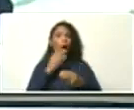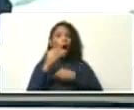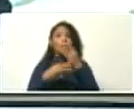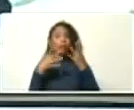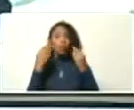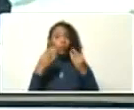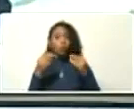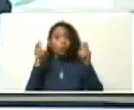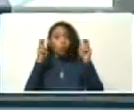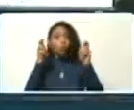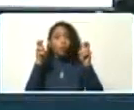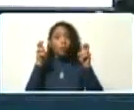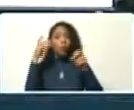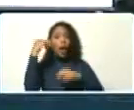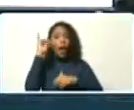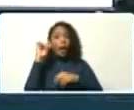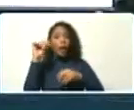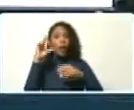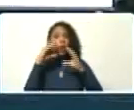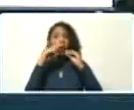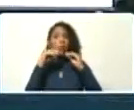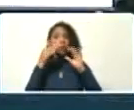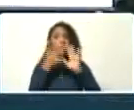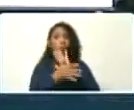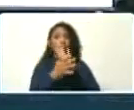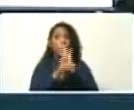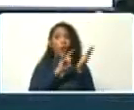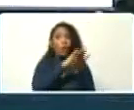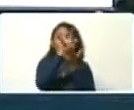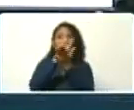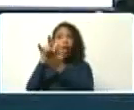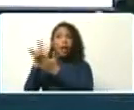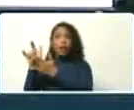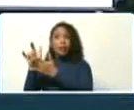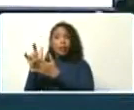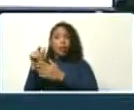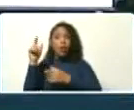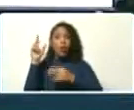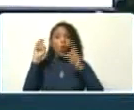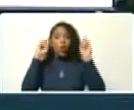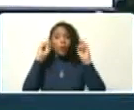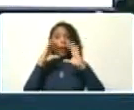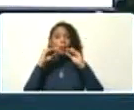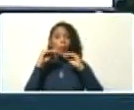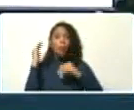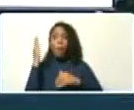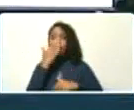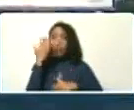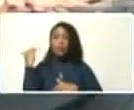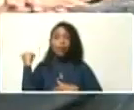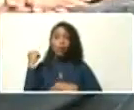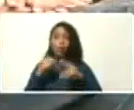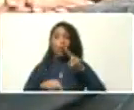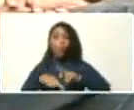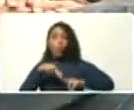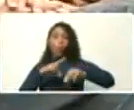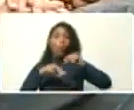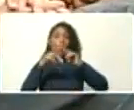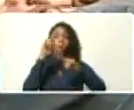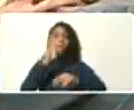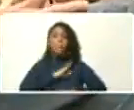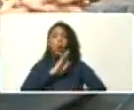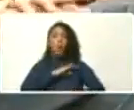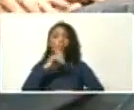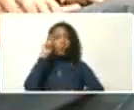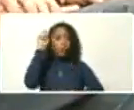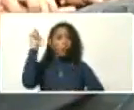Castro Soteldo, los temas que hablamos en la gira, los temas que hablamos en estos días, la construcción de nuestra propia